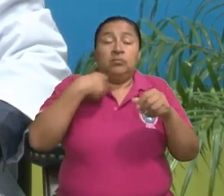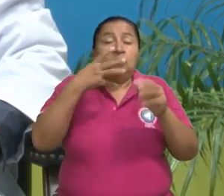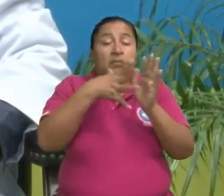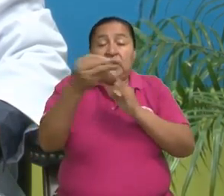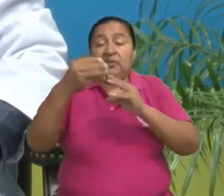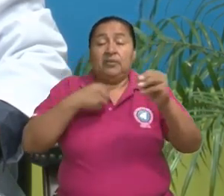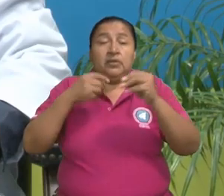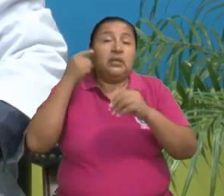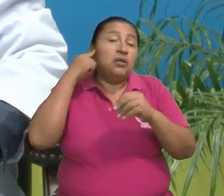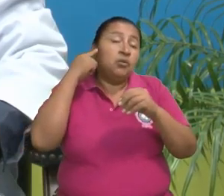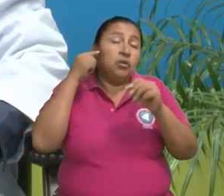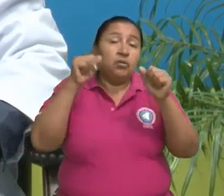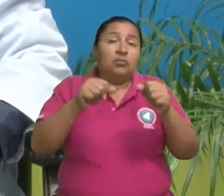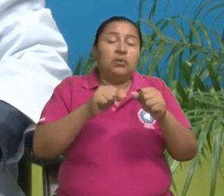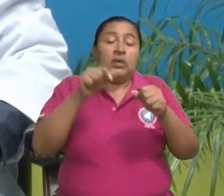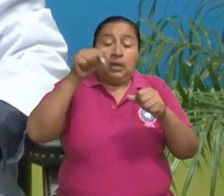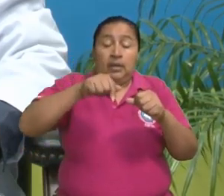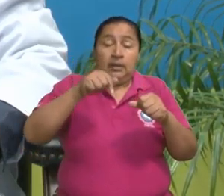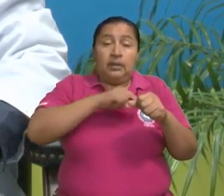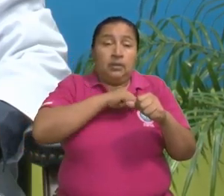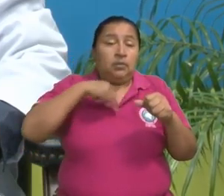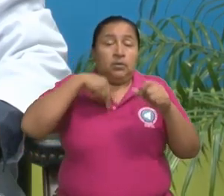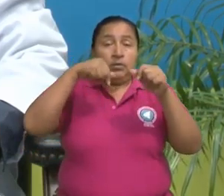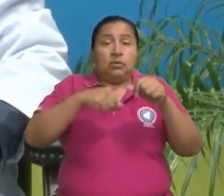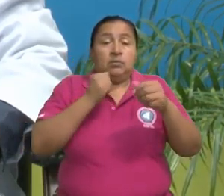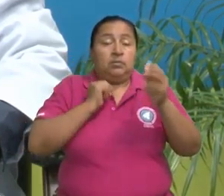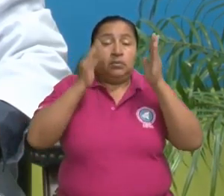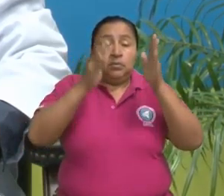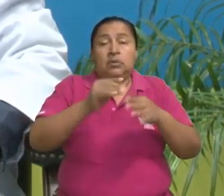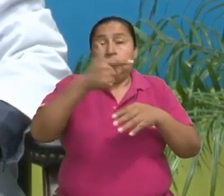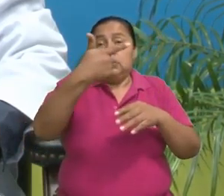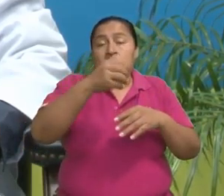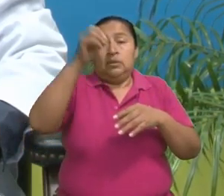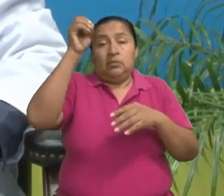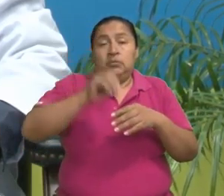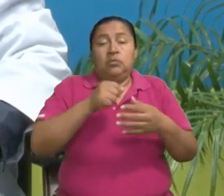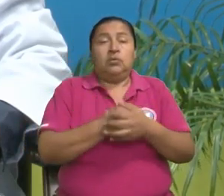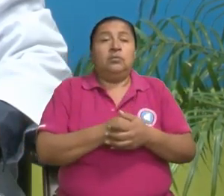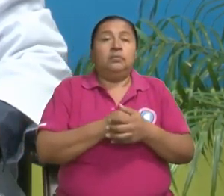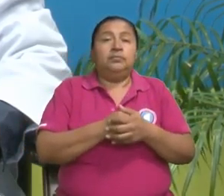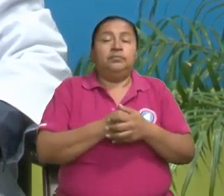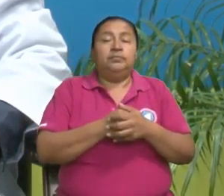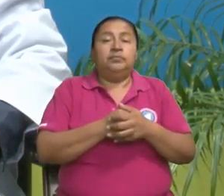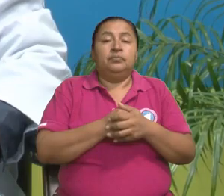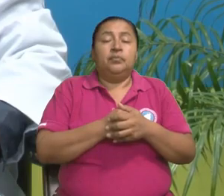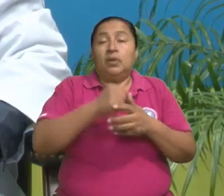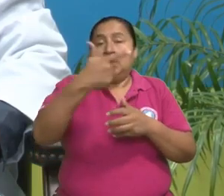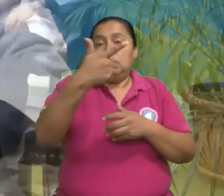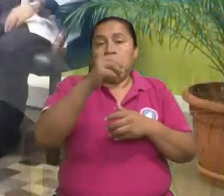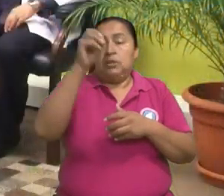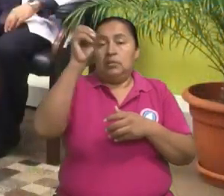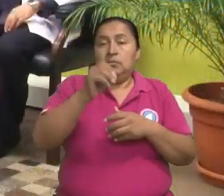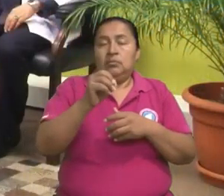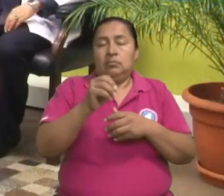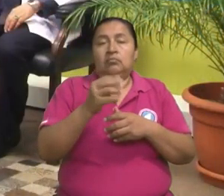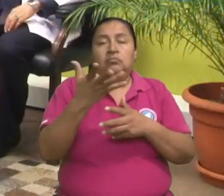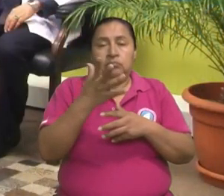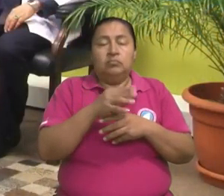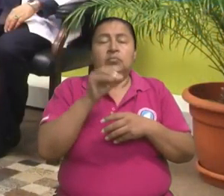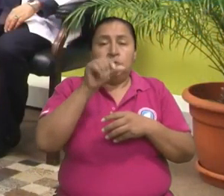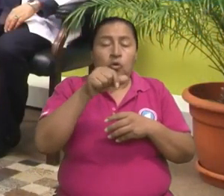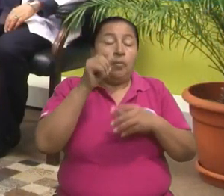del oído en nuestro servicio el 70 por ciento si por